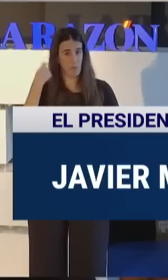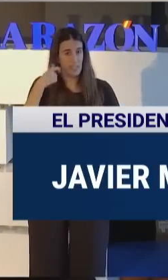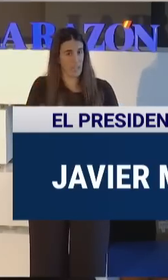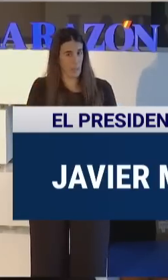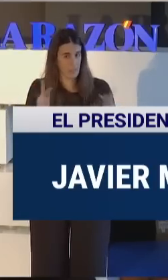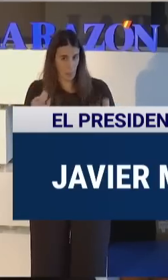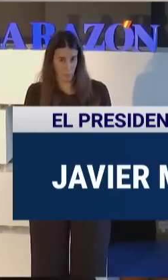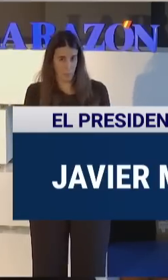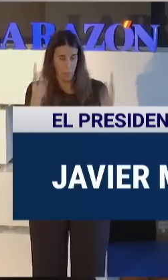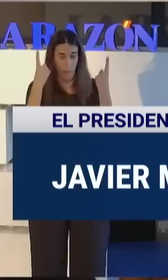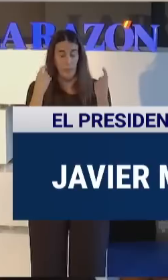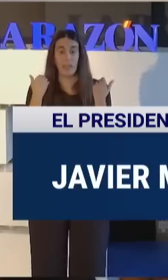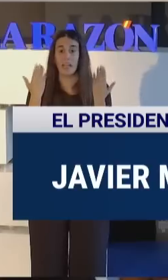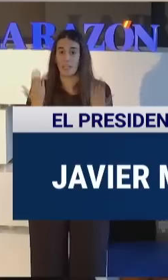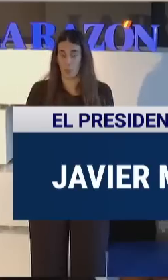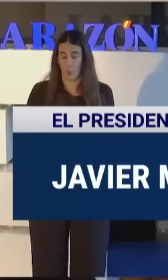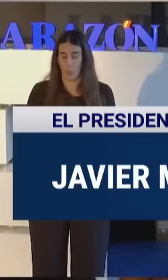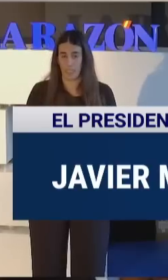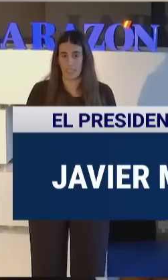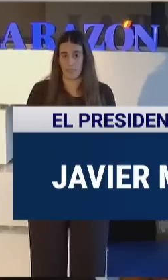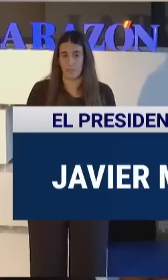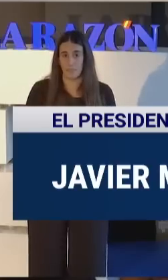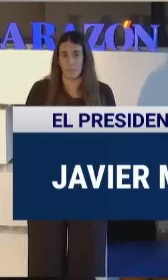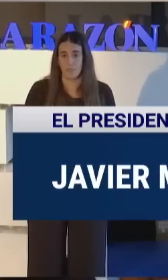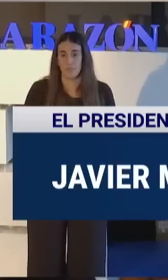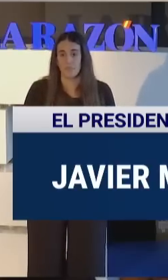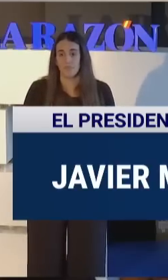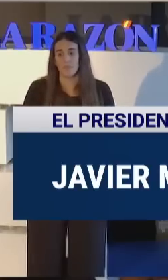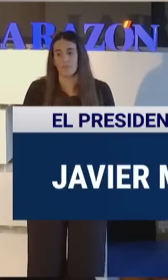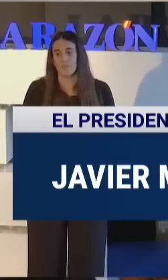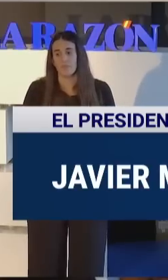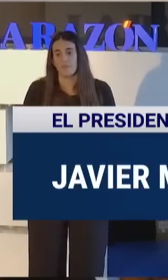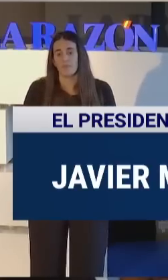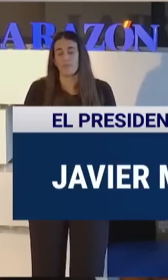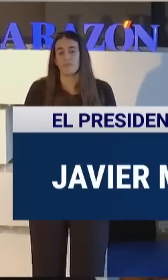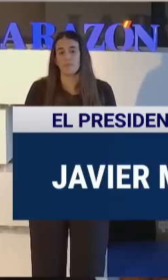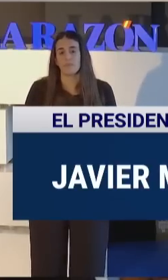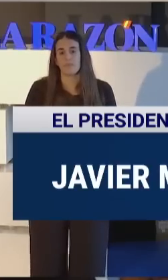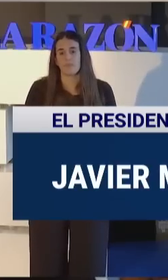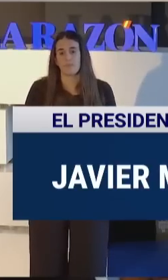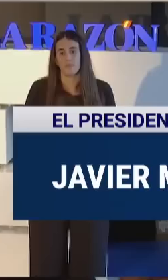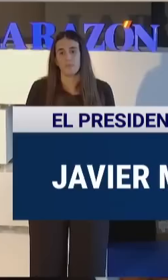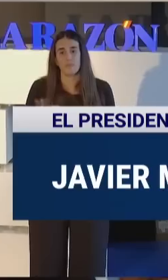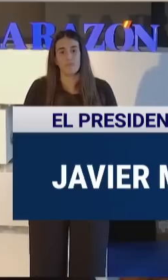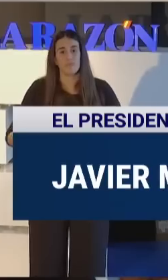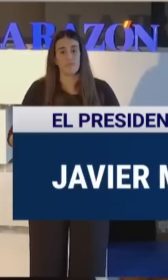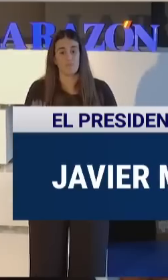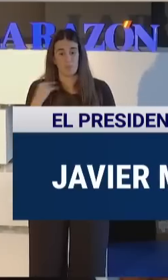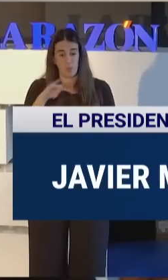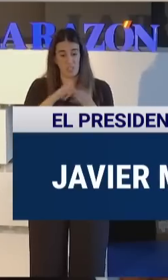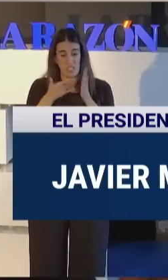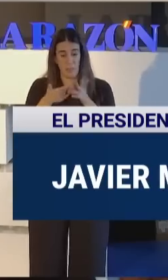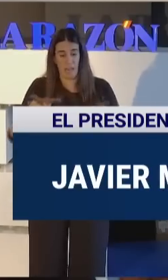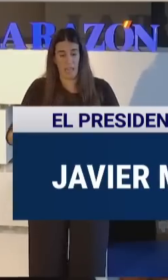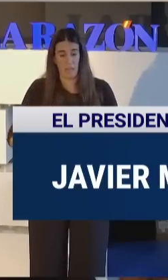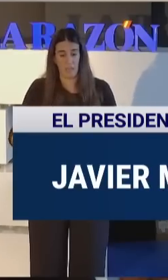eres. ¿Qué crees que puede aportar el liberalismo libertario a